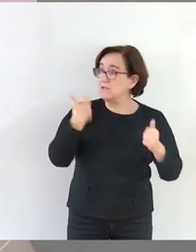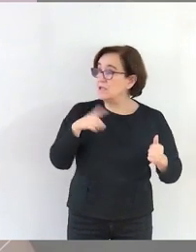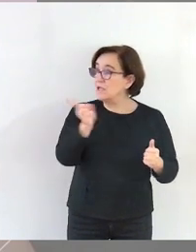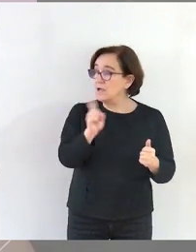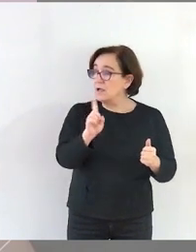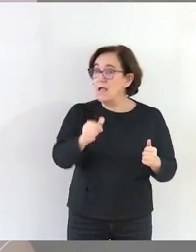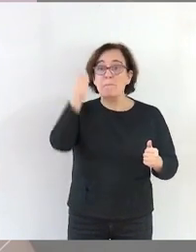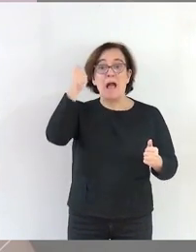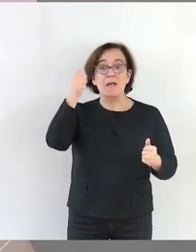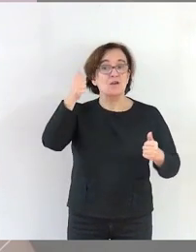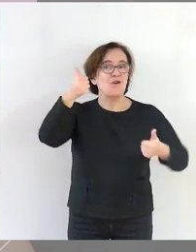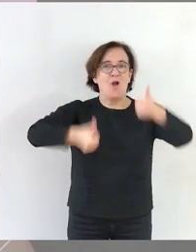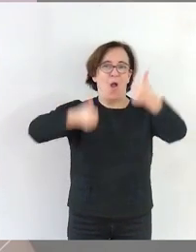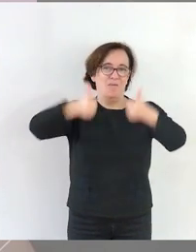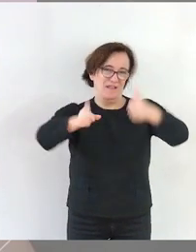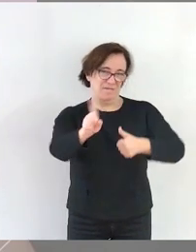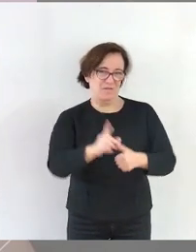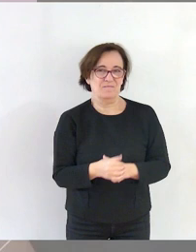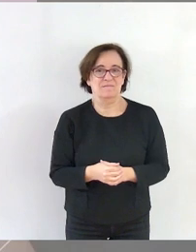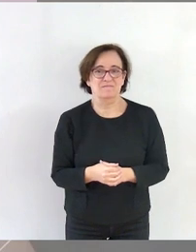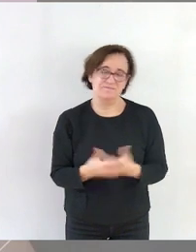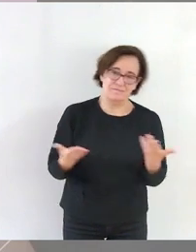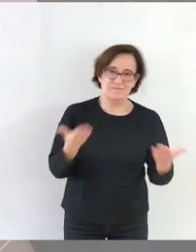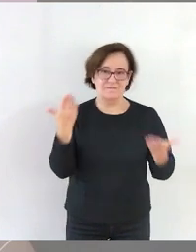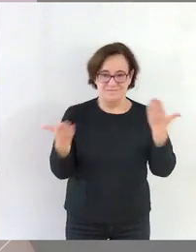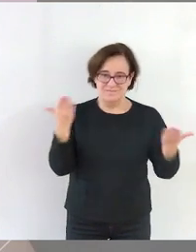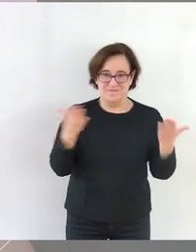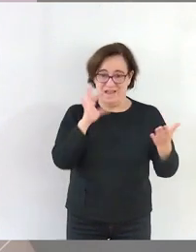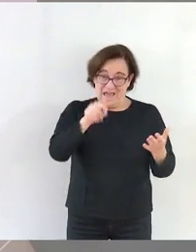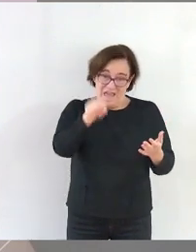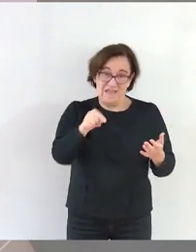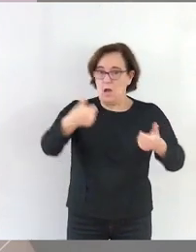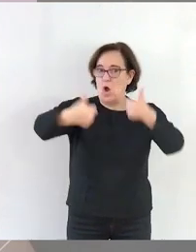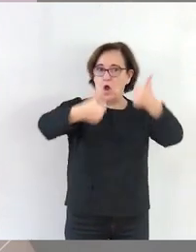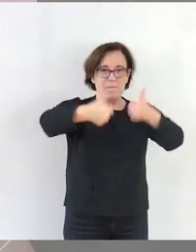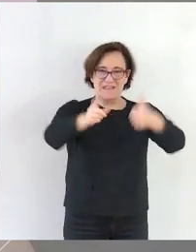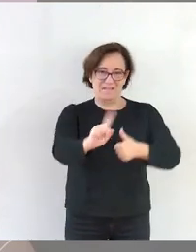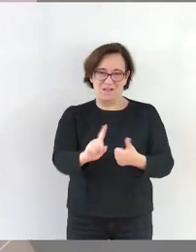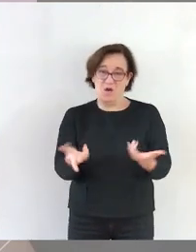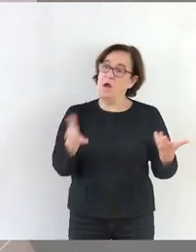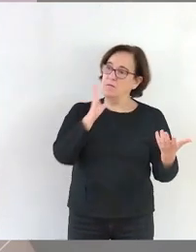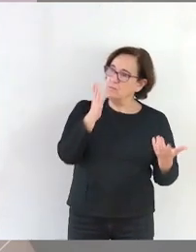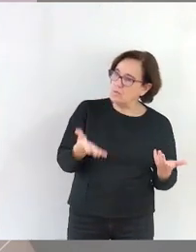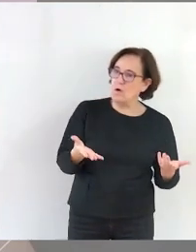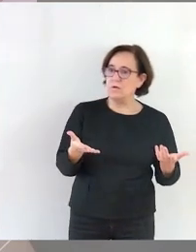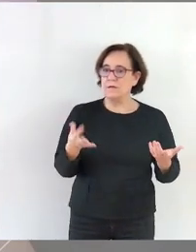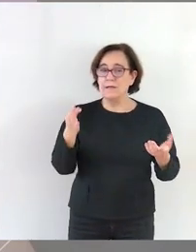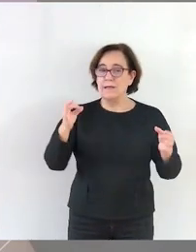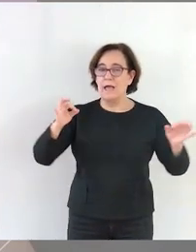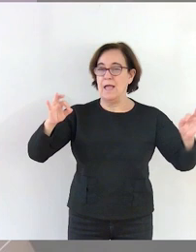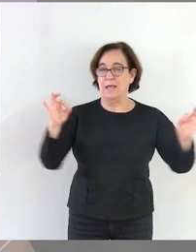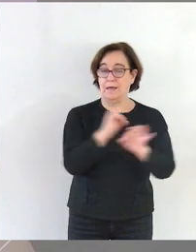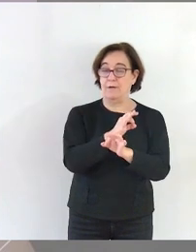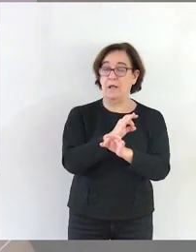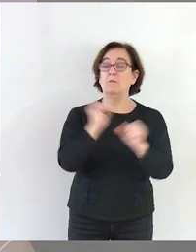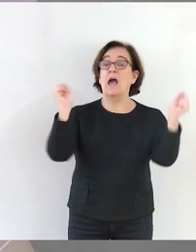no es la más competitiva o sea eso es lo que ha ocurrido ya no es la más competitiva Por tanto se confundieron cuando